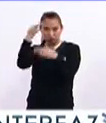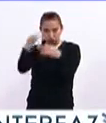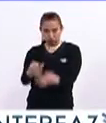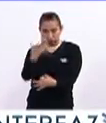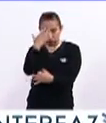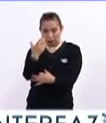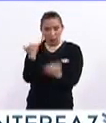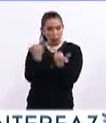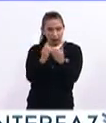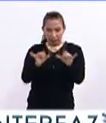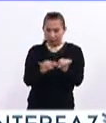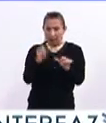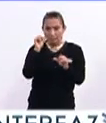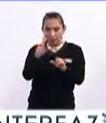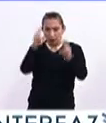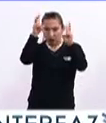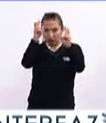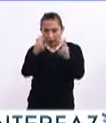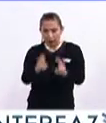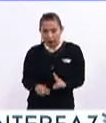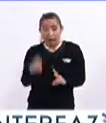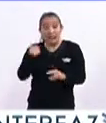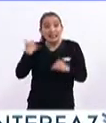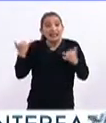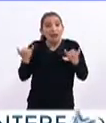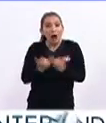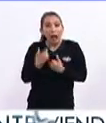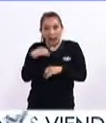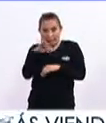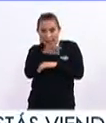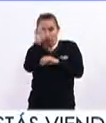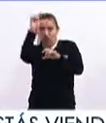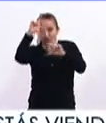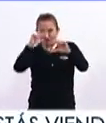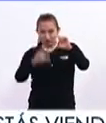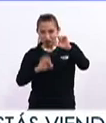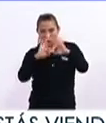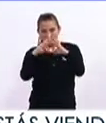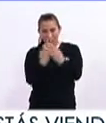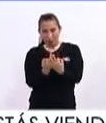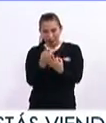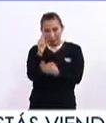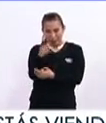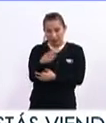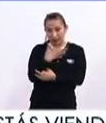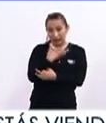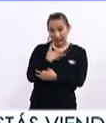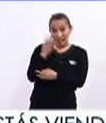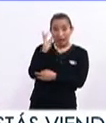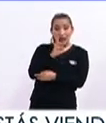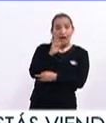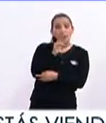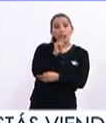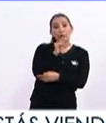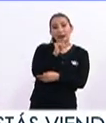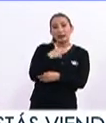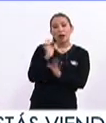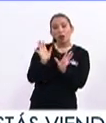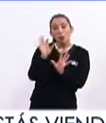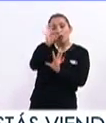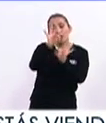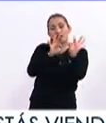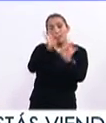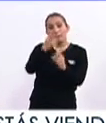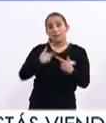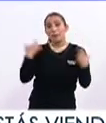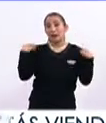el mismo tamaño, son los mismos temarios y tienen el mismo diseño. De hecho, los reactivos que cuenta el Pruébate son reactivos diseñados